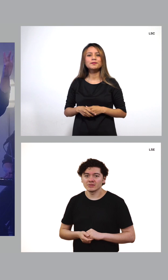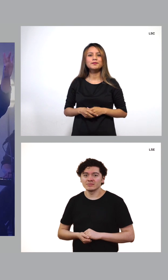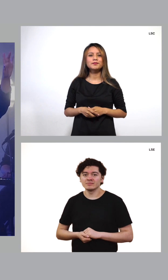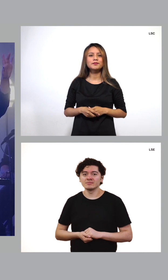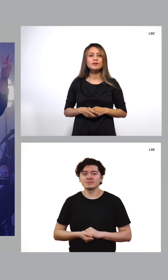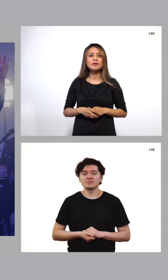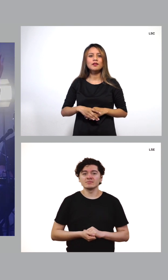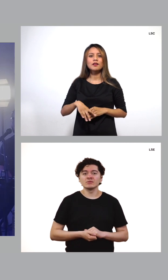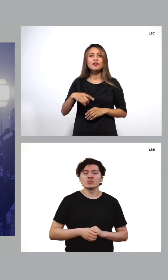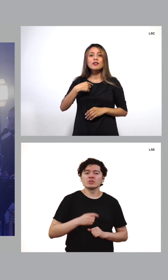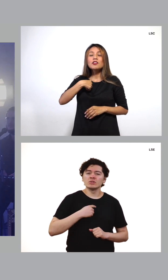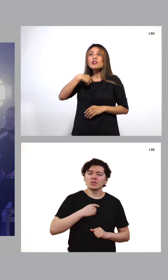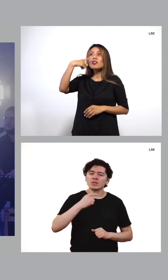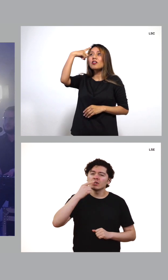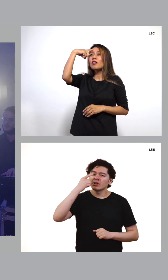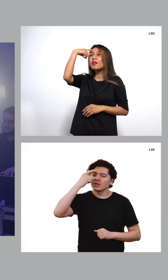Recordaré